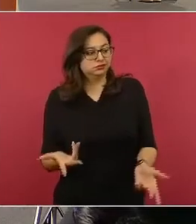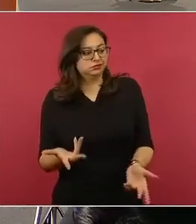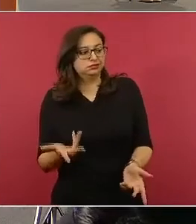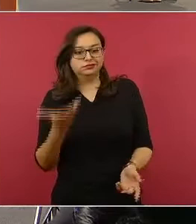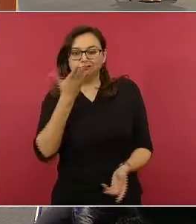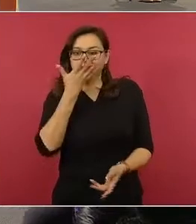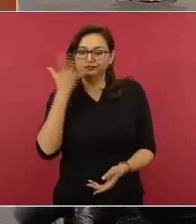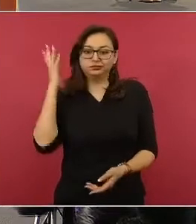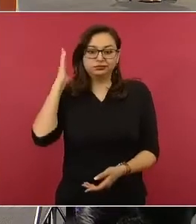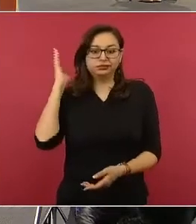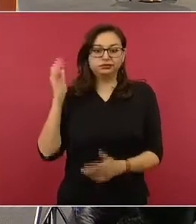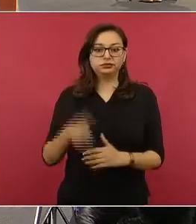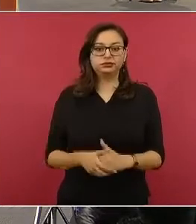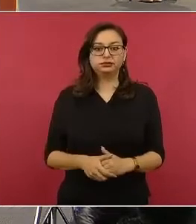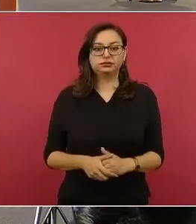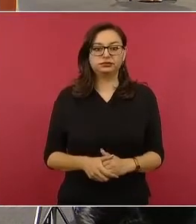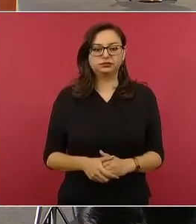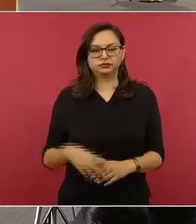Está el terreno.